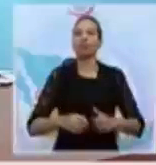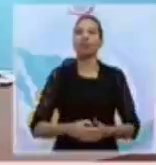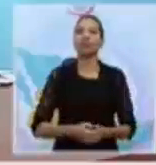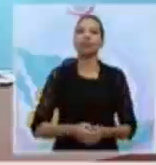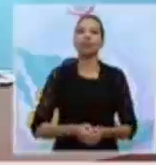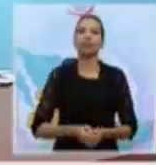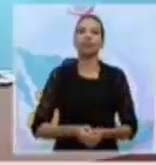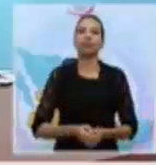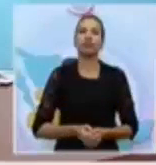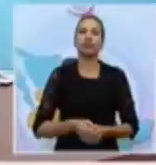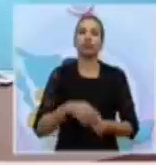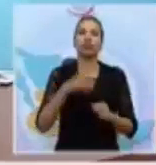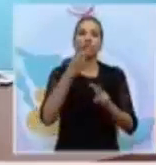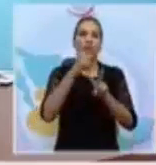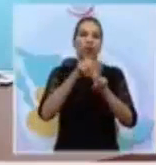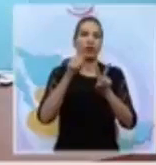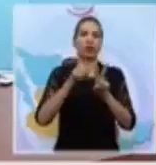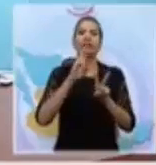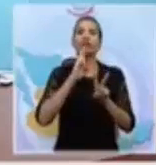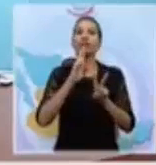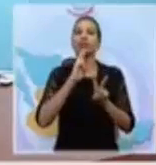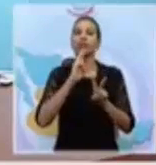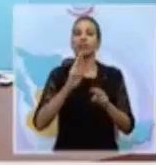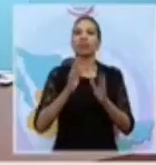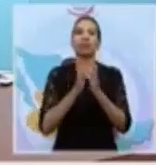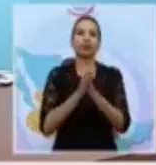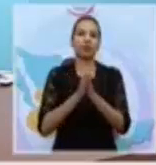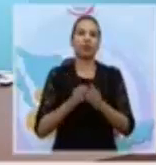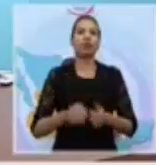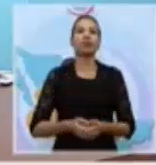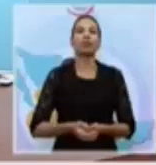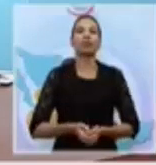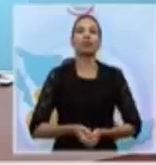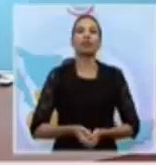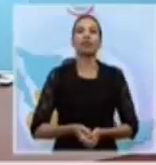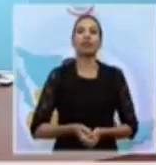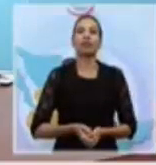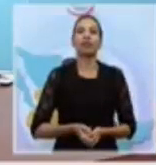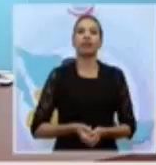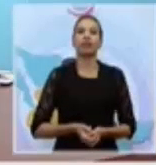Bueno, pues contestamos las dos, doctor, por favor.